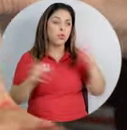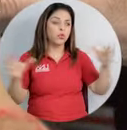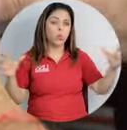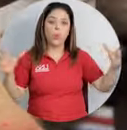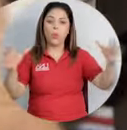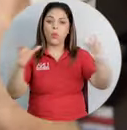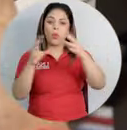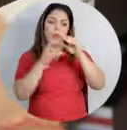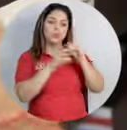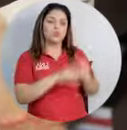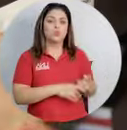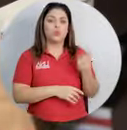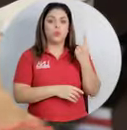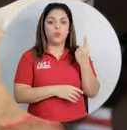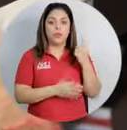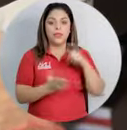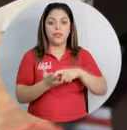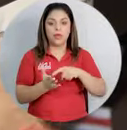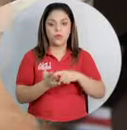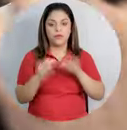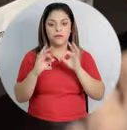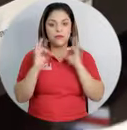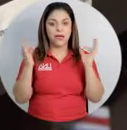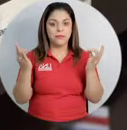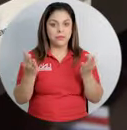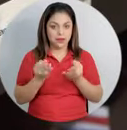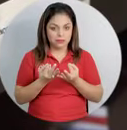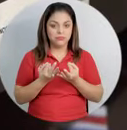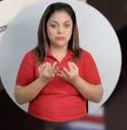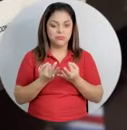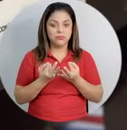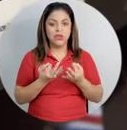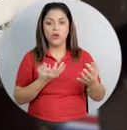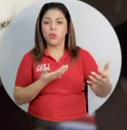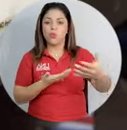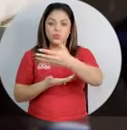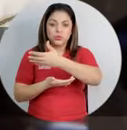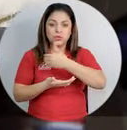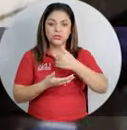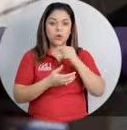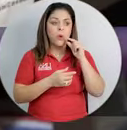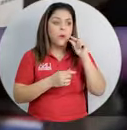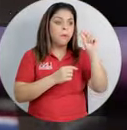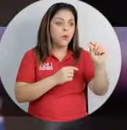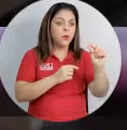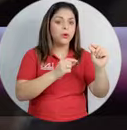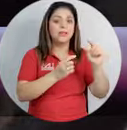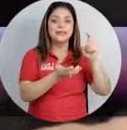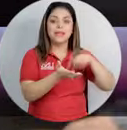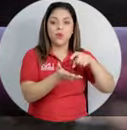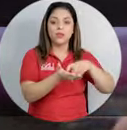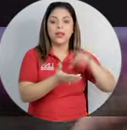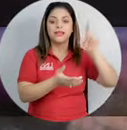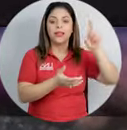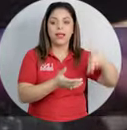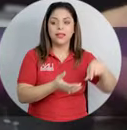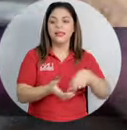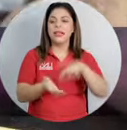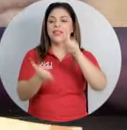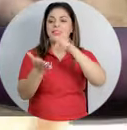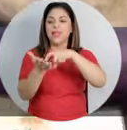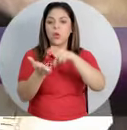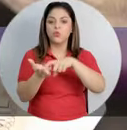manera le permita tener una sola deuda como familia, juntando todos los pedacitos de